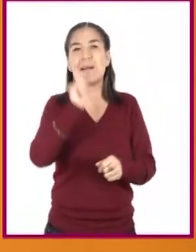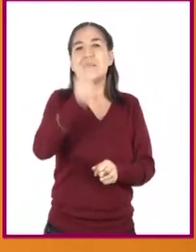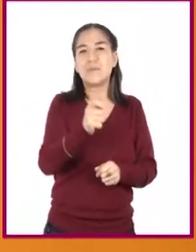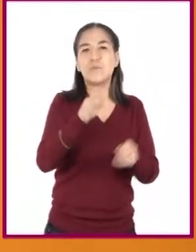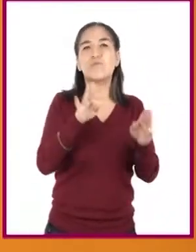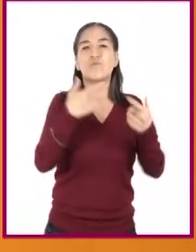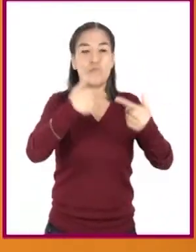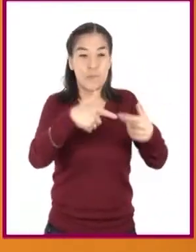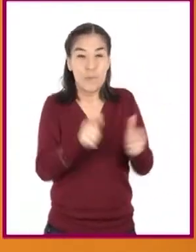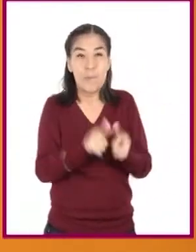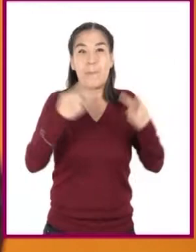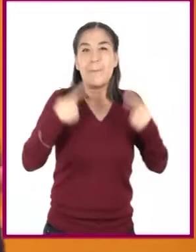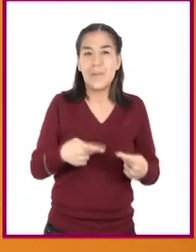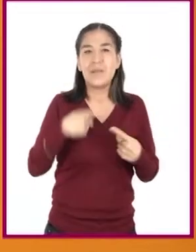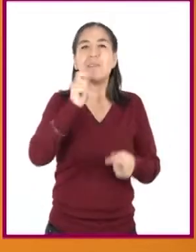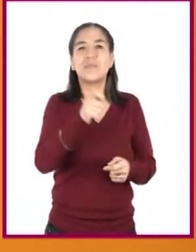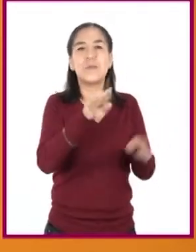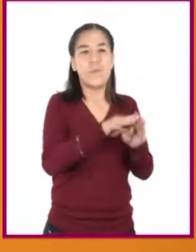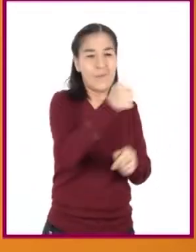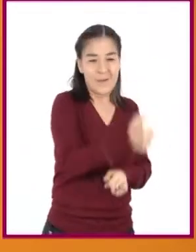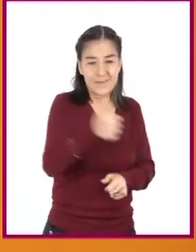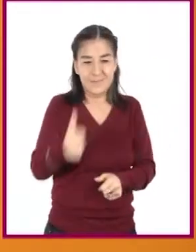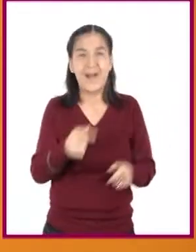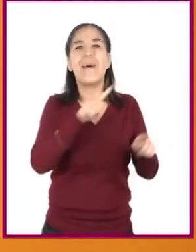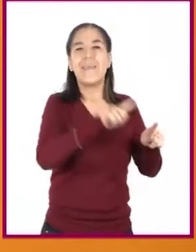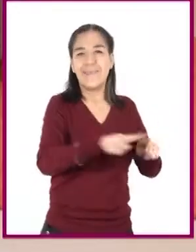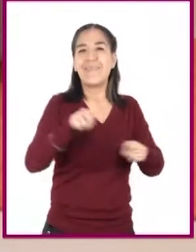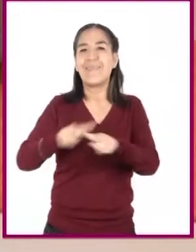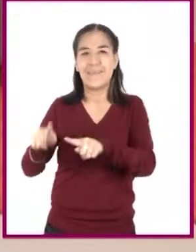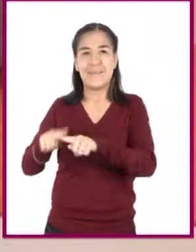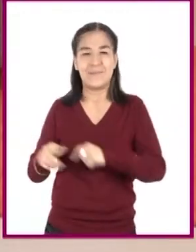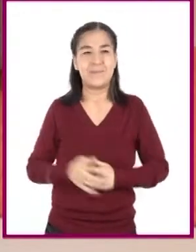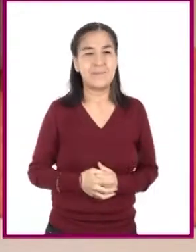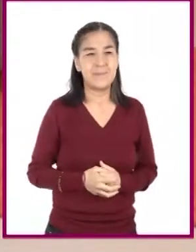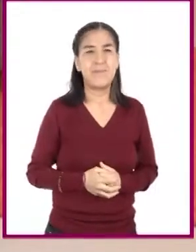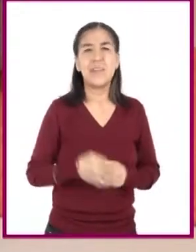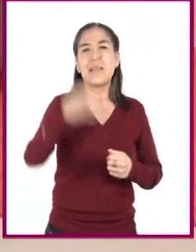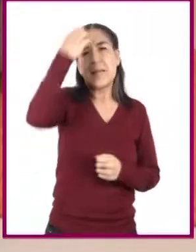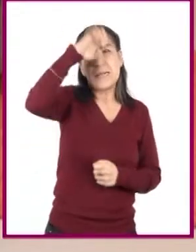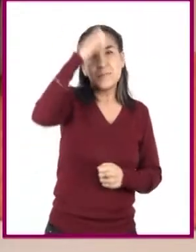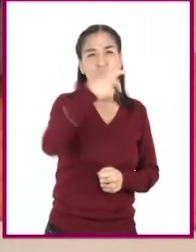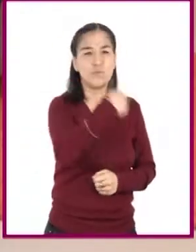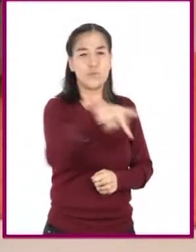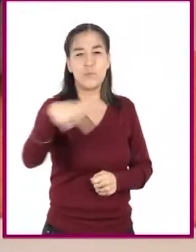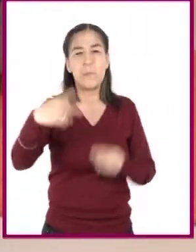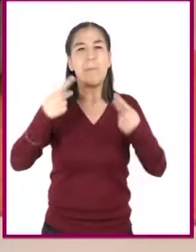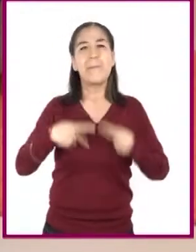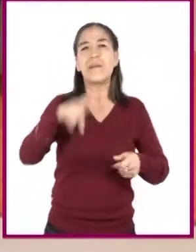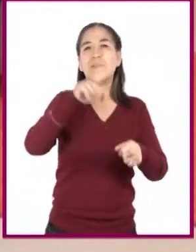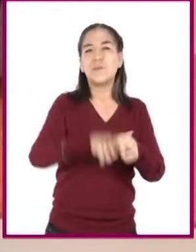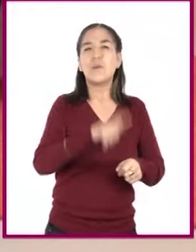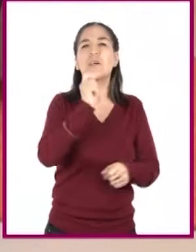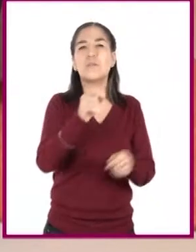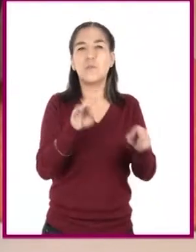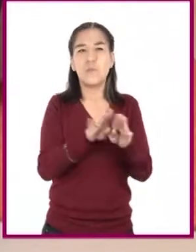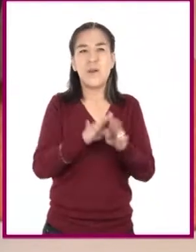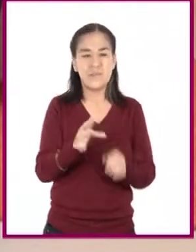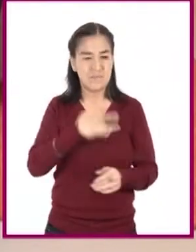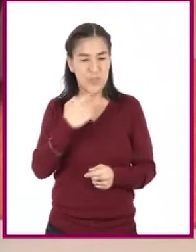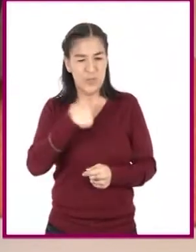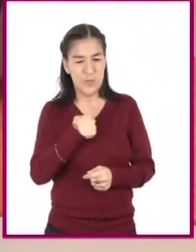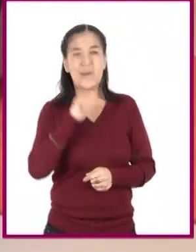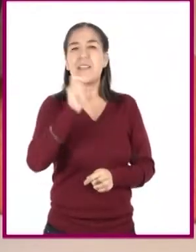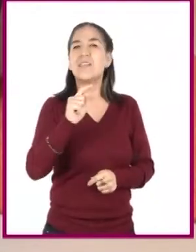o grupo de personas distinguirse de otras. Las experiencias personales nos permiten tomar conciencia de quiénes somos, de